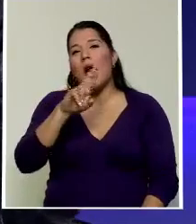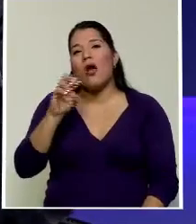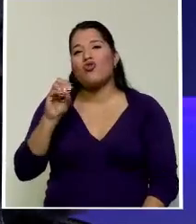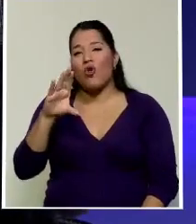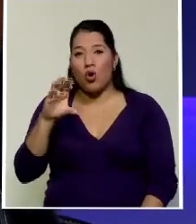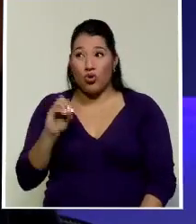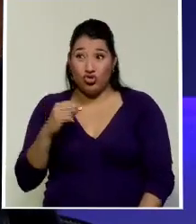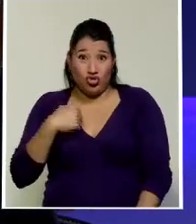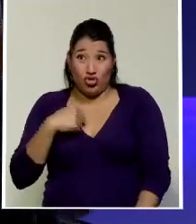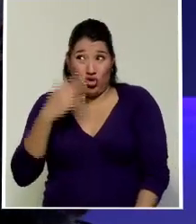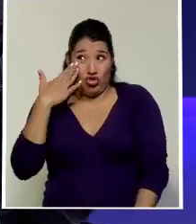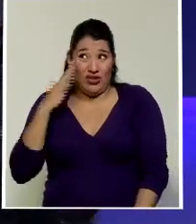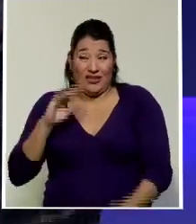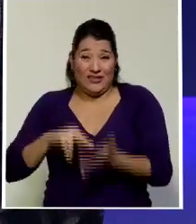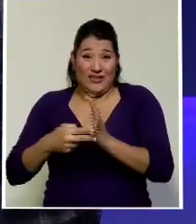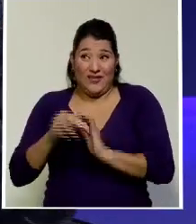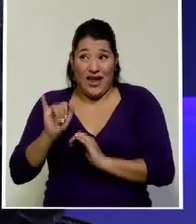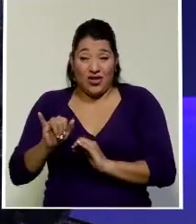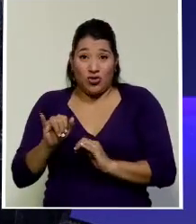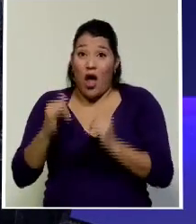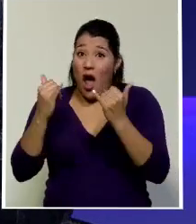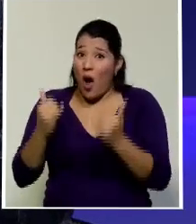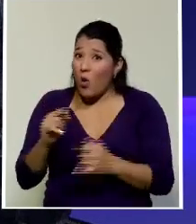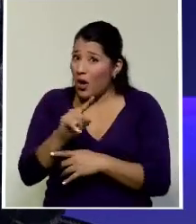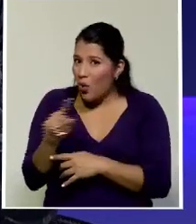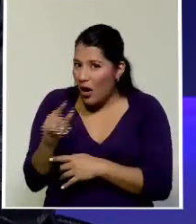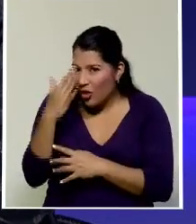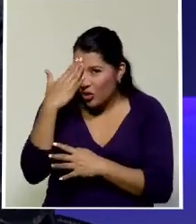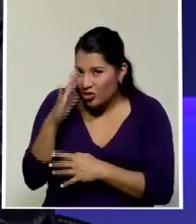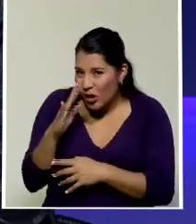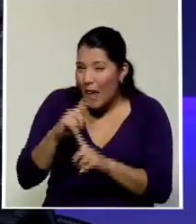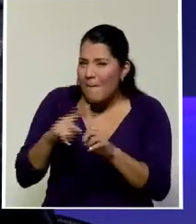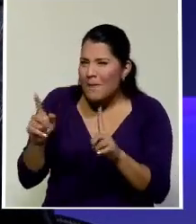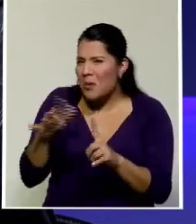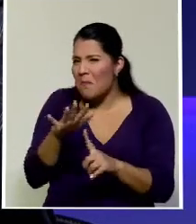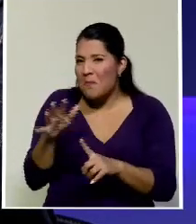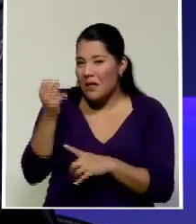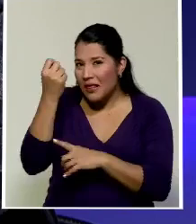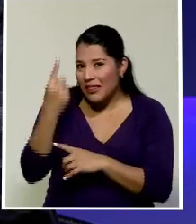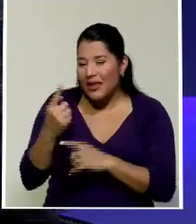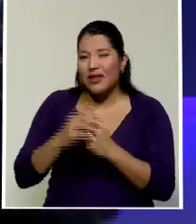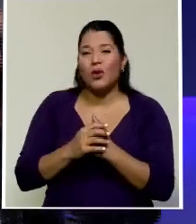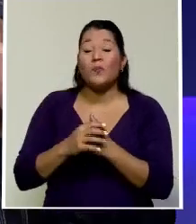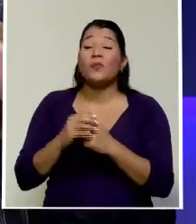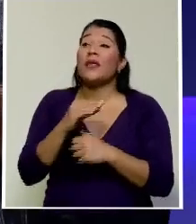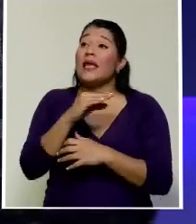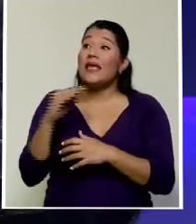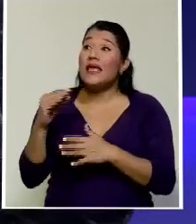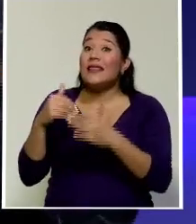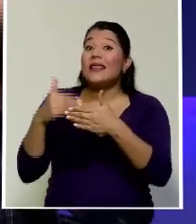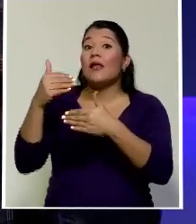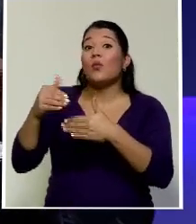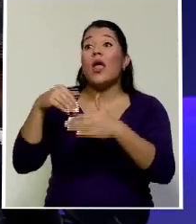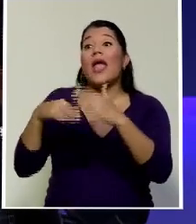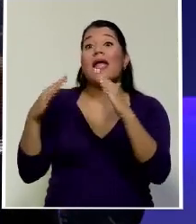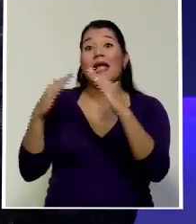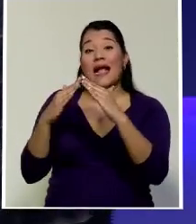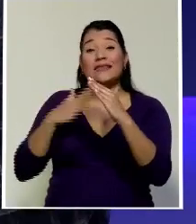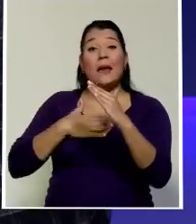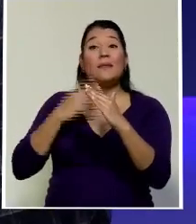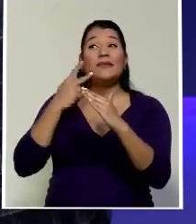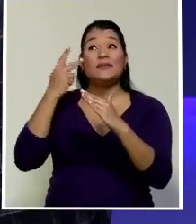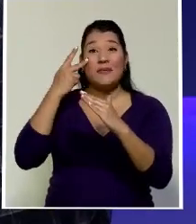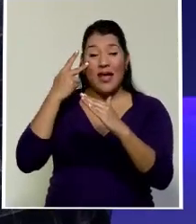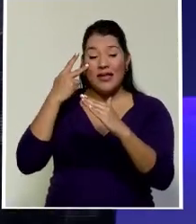por lo menos tengo una idea de qué era eso. Y eso que decís vos, unido al ese manual de patología que ya fue en casa de mis padres, ya igual